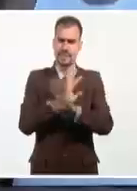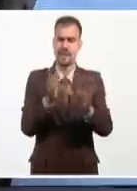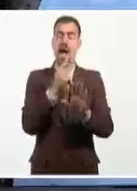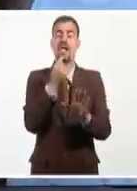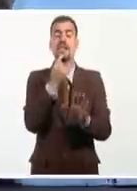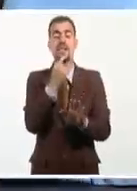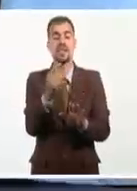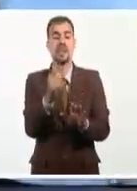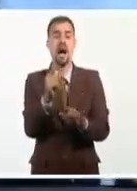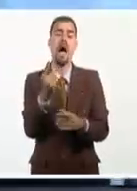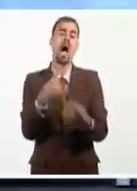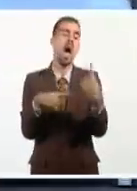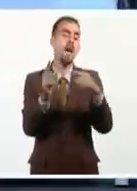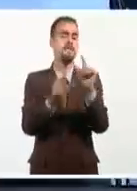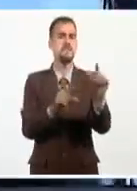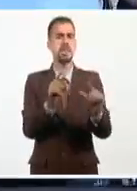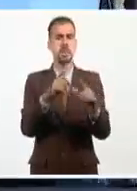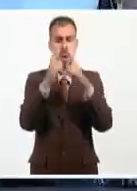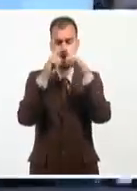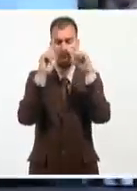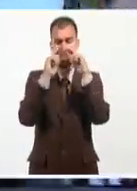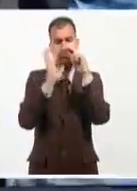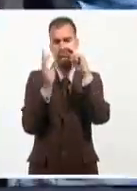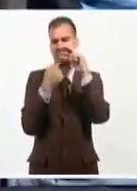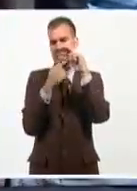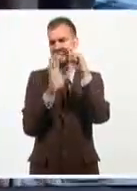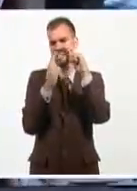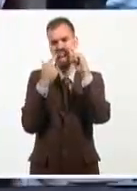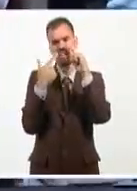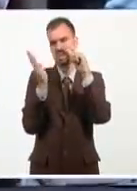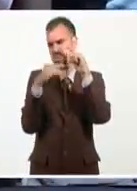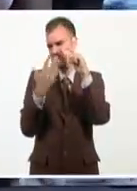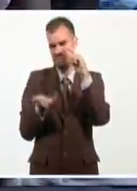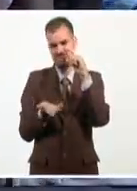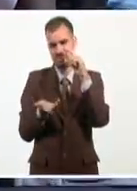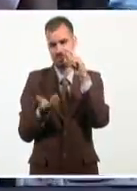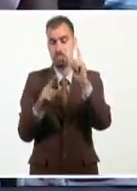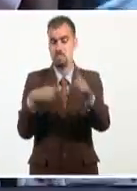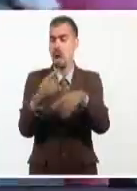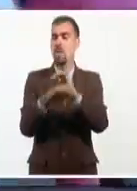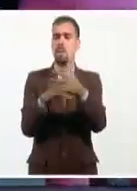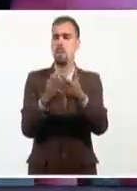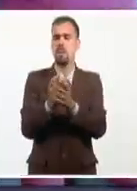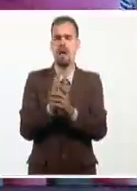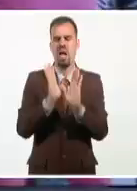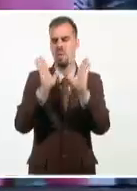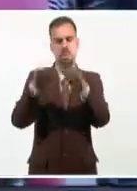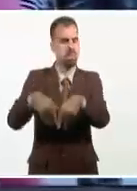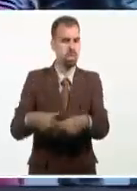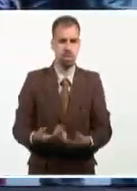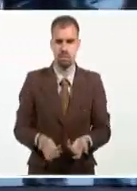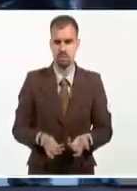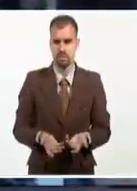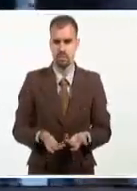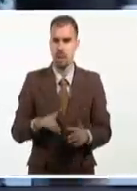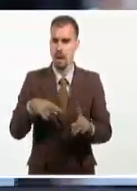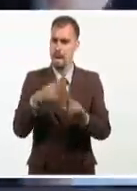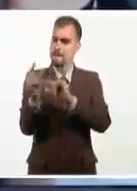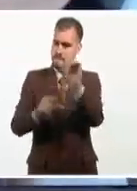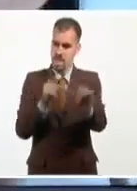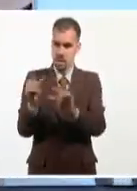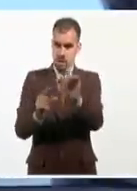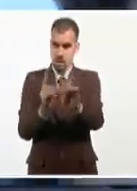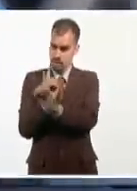el nasobuco ha pasado de moda, según dicen, también la higiene de las manos y el aquello de mantener el distanciamiento físico como